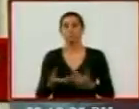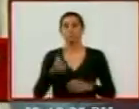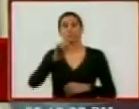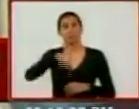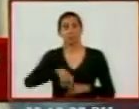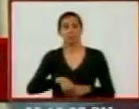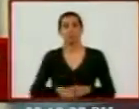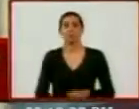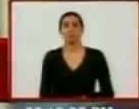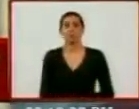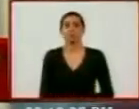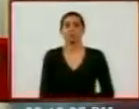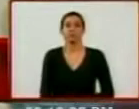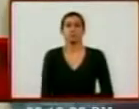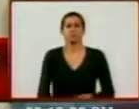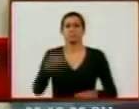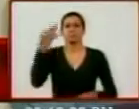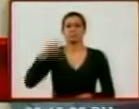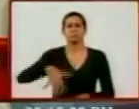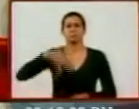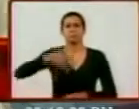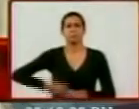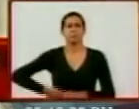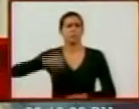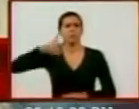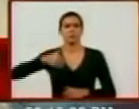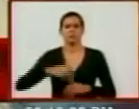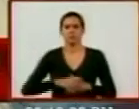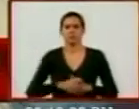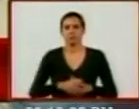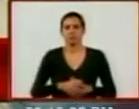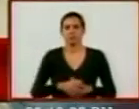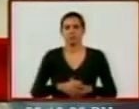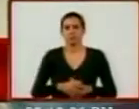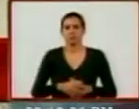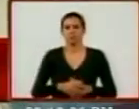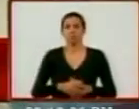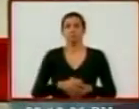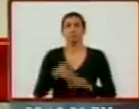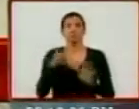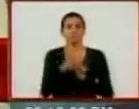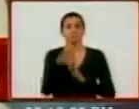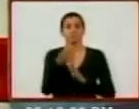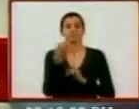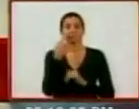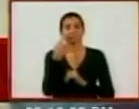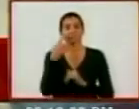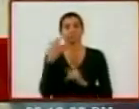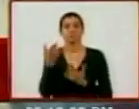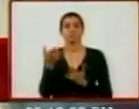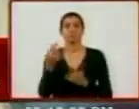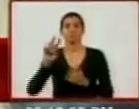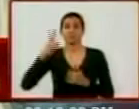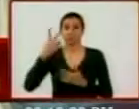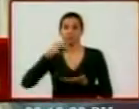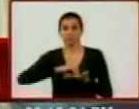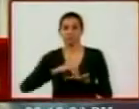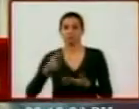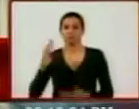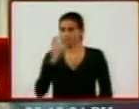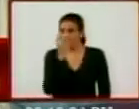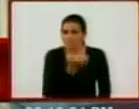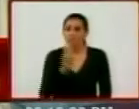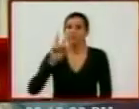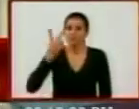un sobreprecio especulativo y desde este punto de vista hemos venido esta segunda esta segunda